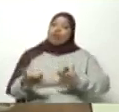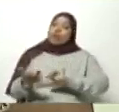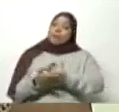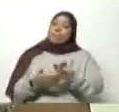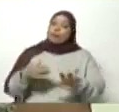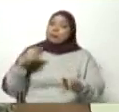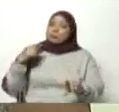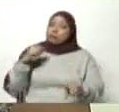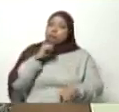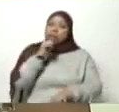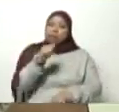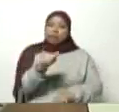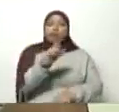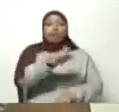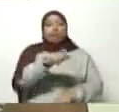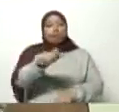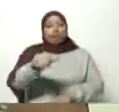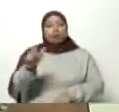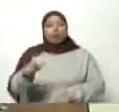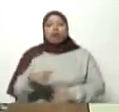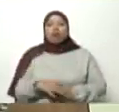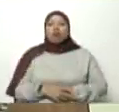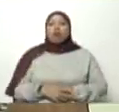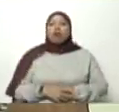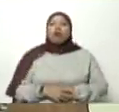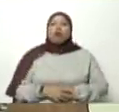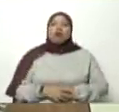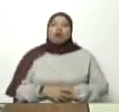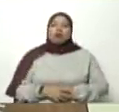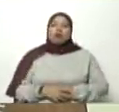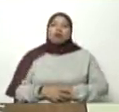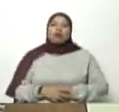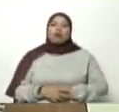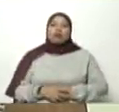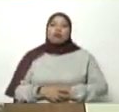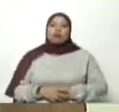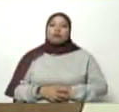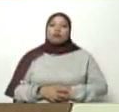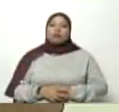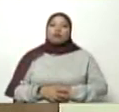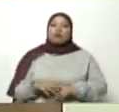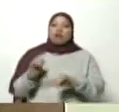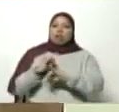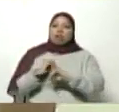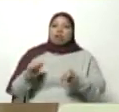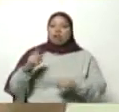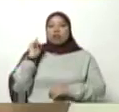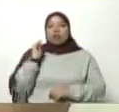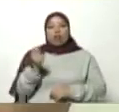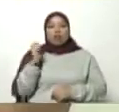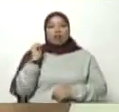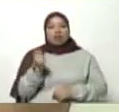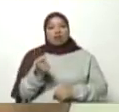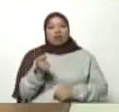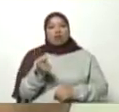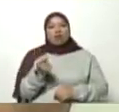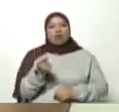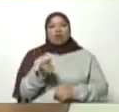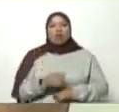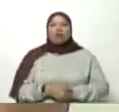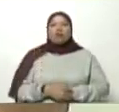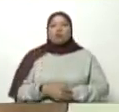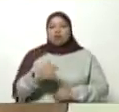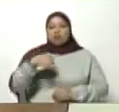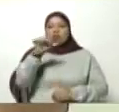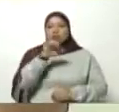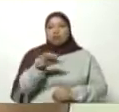Ya tú sabes a lo que está condenado o condenada. De manera que terminada esta tarea, juramentamos esta